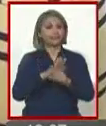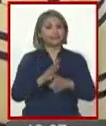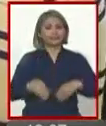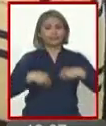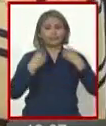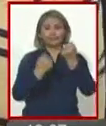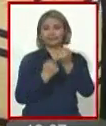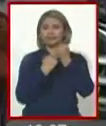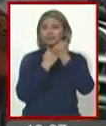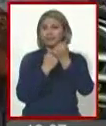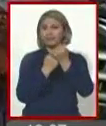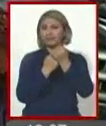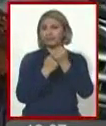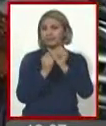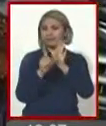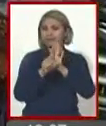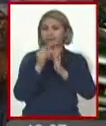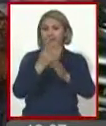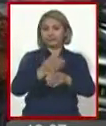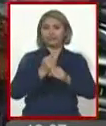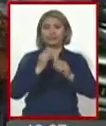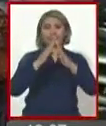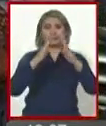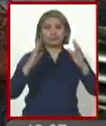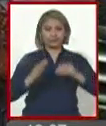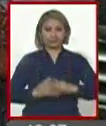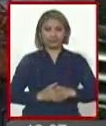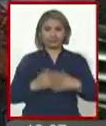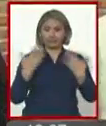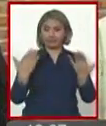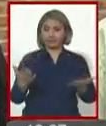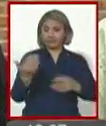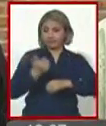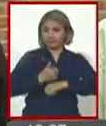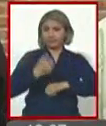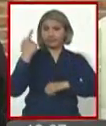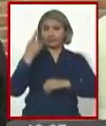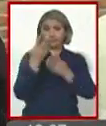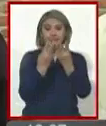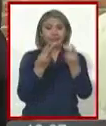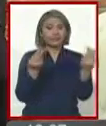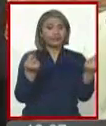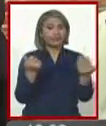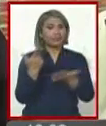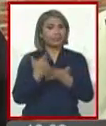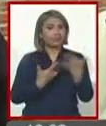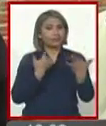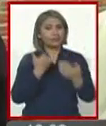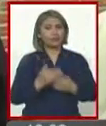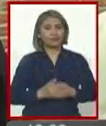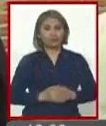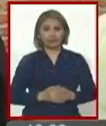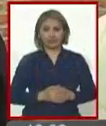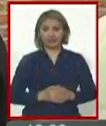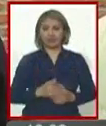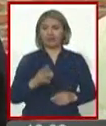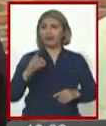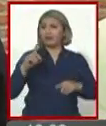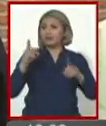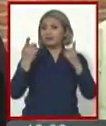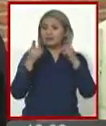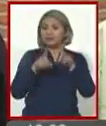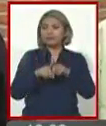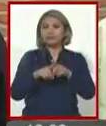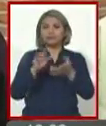comprometieron a darles el apoyo jurídico para recuperar su vivienda. Estamos aquí justamente para resolver. Vamos a ver, de acuerdo a las instancias, de